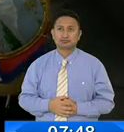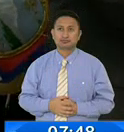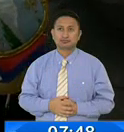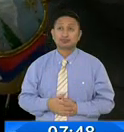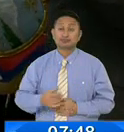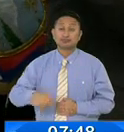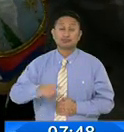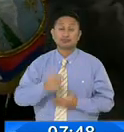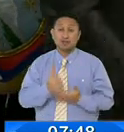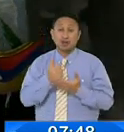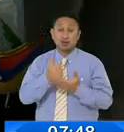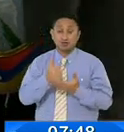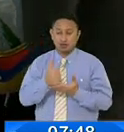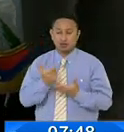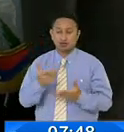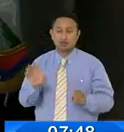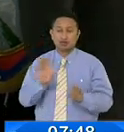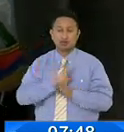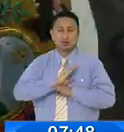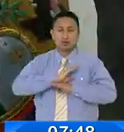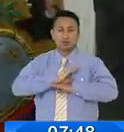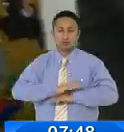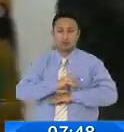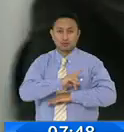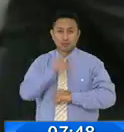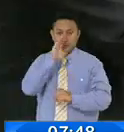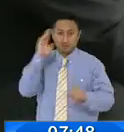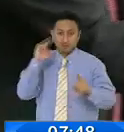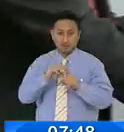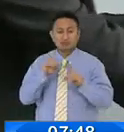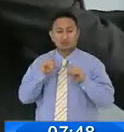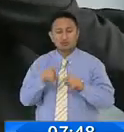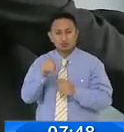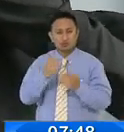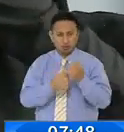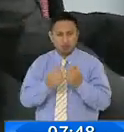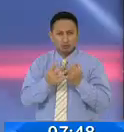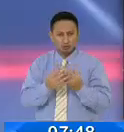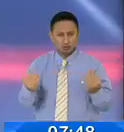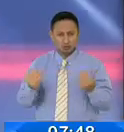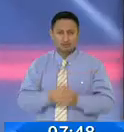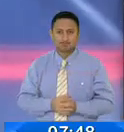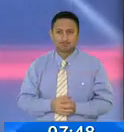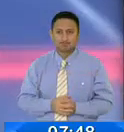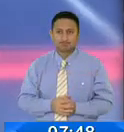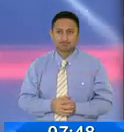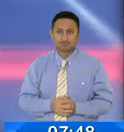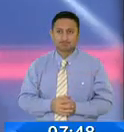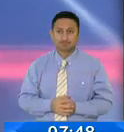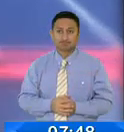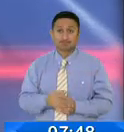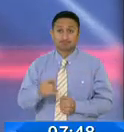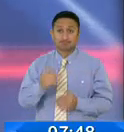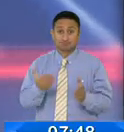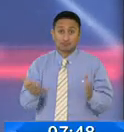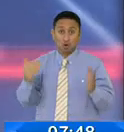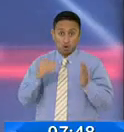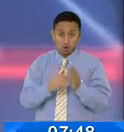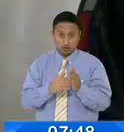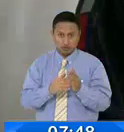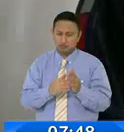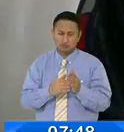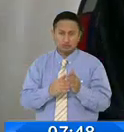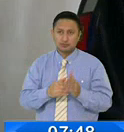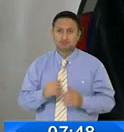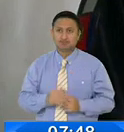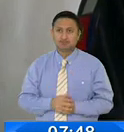podido ayudar a la fémina, le enviaron un mensaje augurándole solución a sus problemas y esperan que nunca vuelva a atacar contra su vida. Me